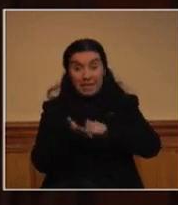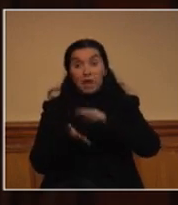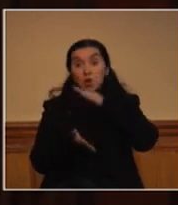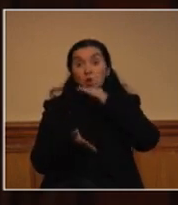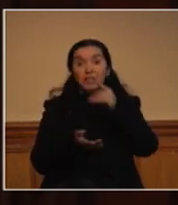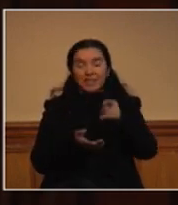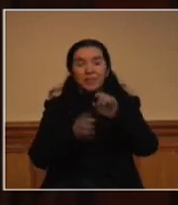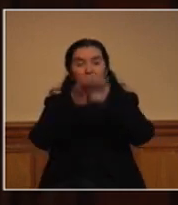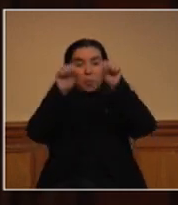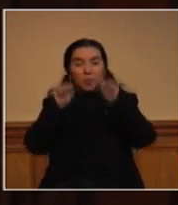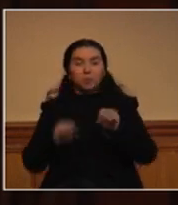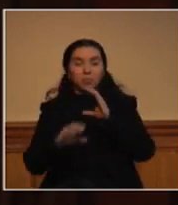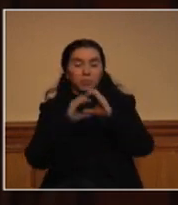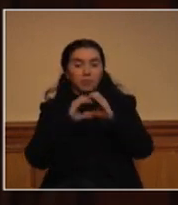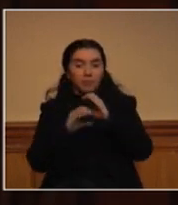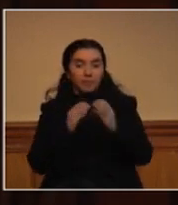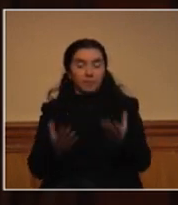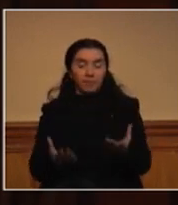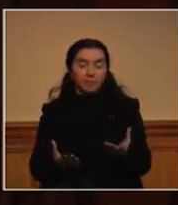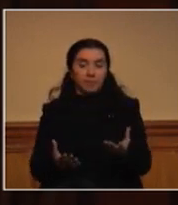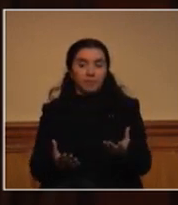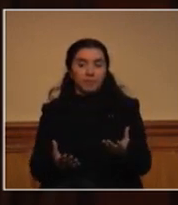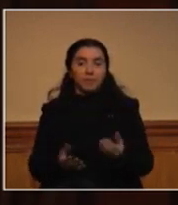como sistema de comunicación.